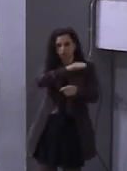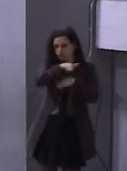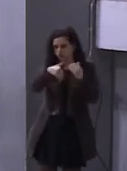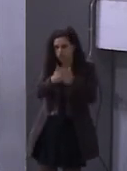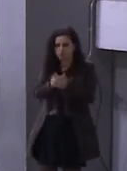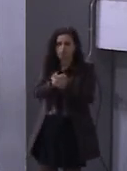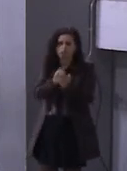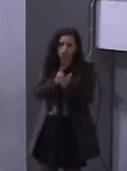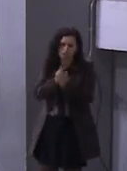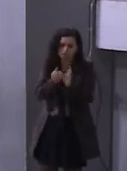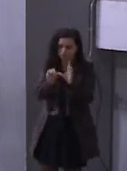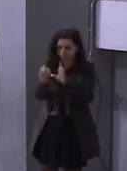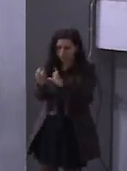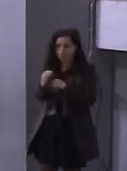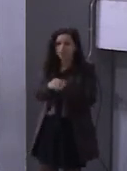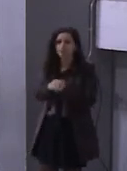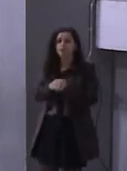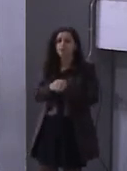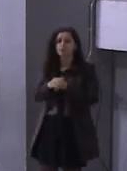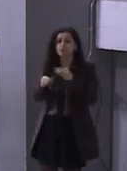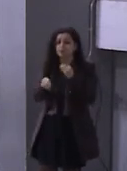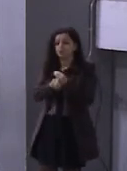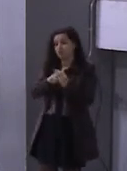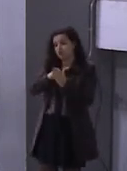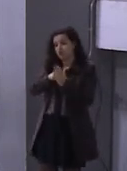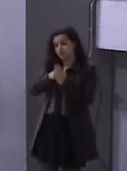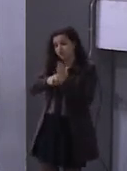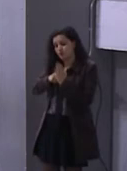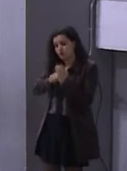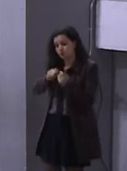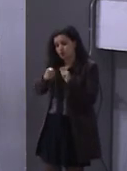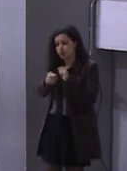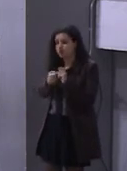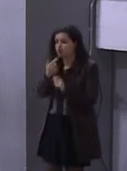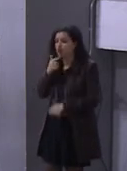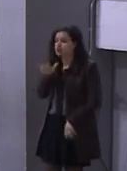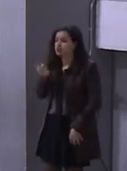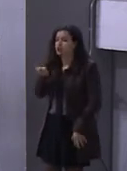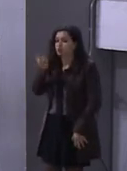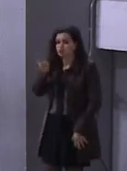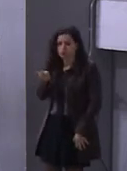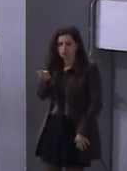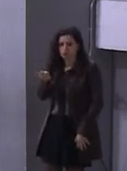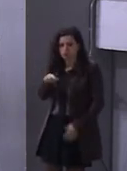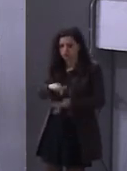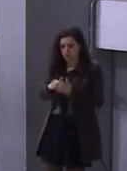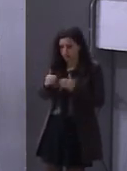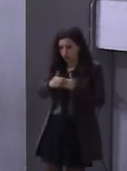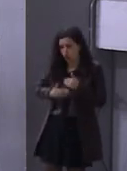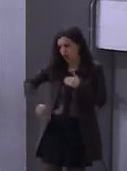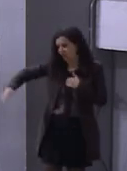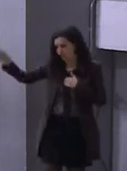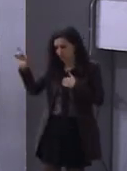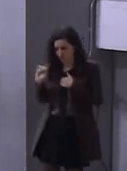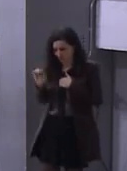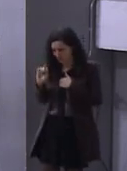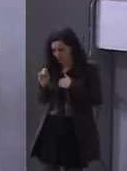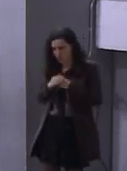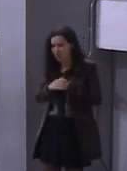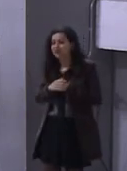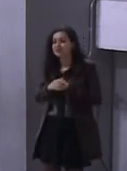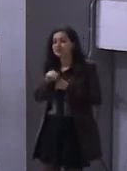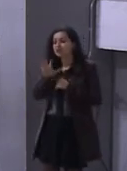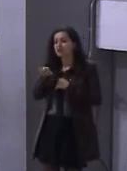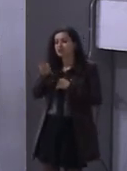de la universidad. La reforma tributaria indicó que el 5%, o sea, eso no es para toda la vida, ¿sí?, el 5% de los